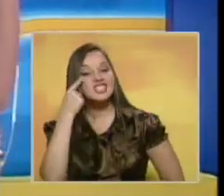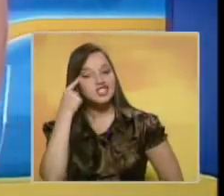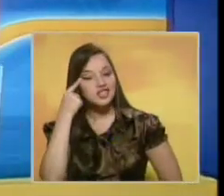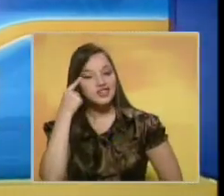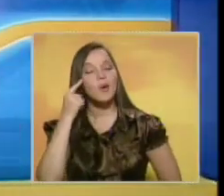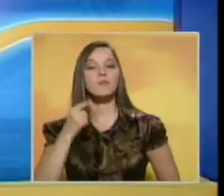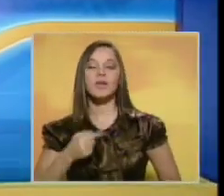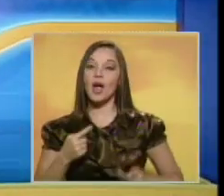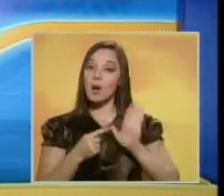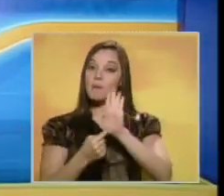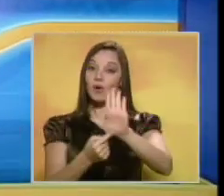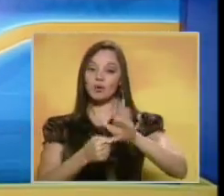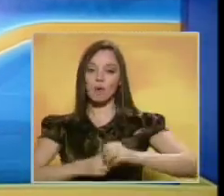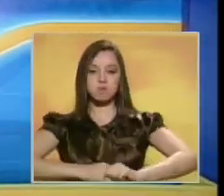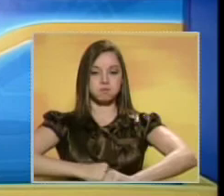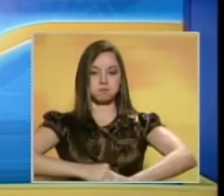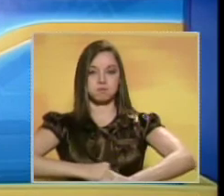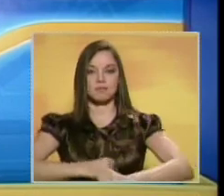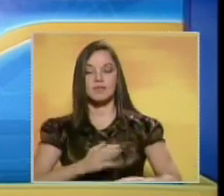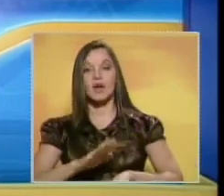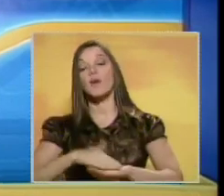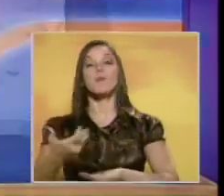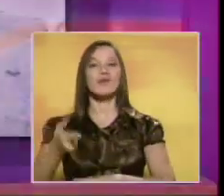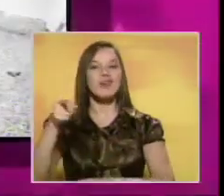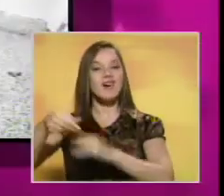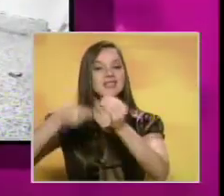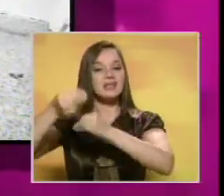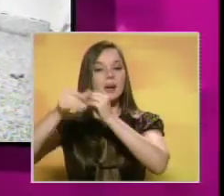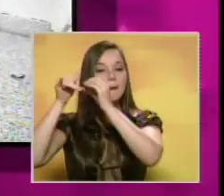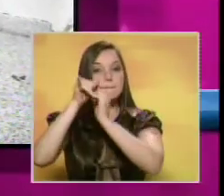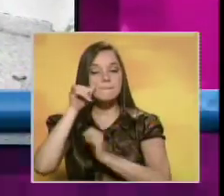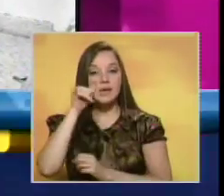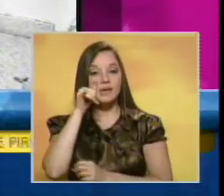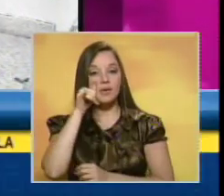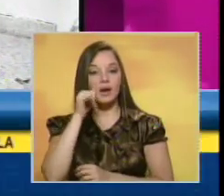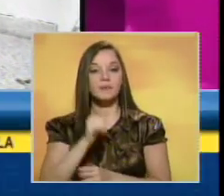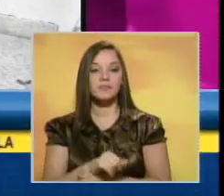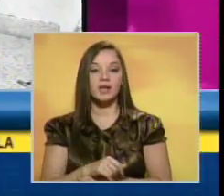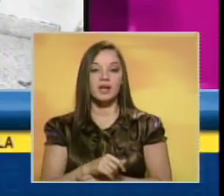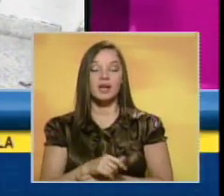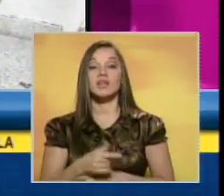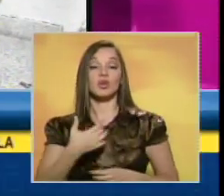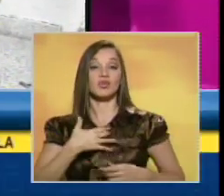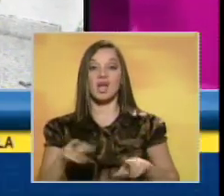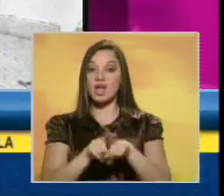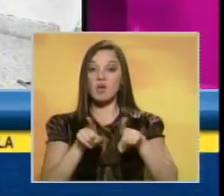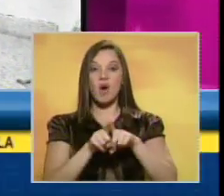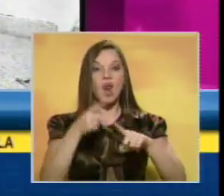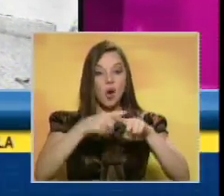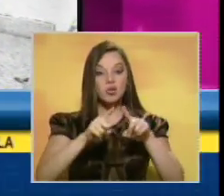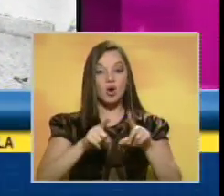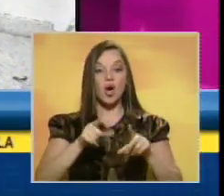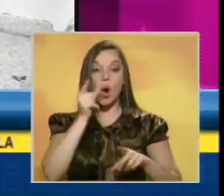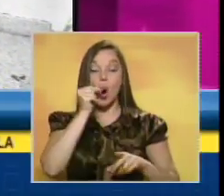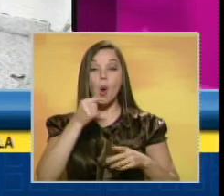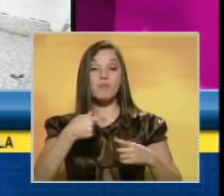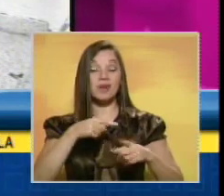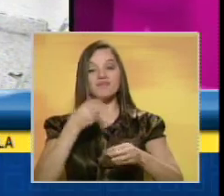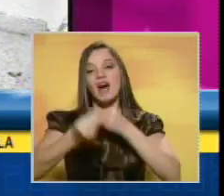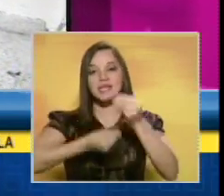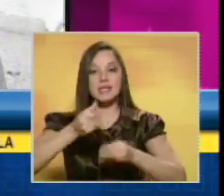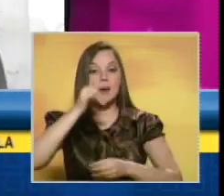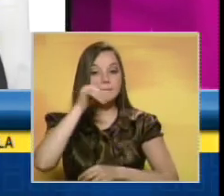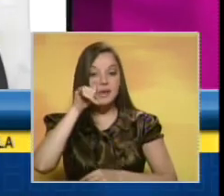su sobrepeso para su rol de Felipe Pirela. Para poder ponerse en la piel de Felipe Pirela, Chino se ha dedicado a